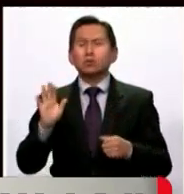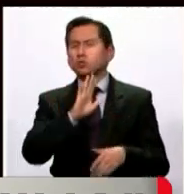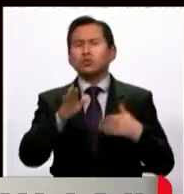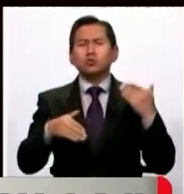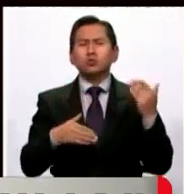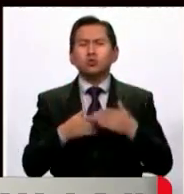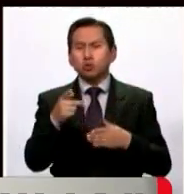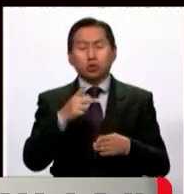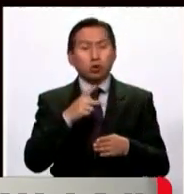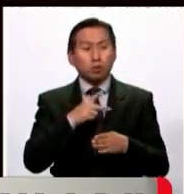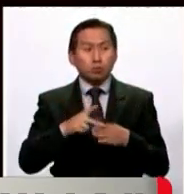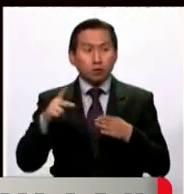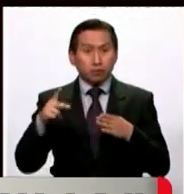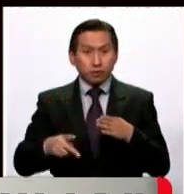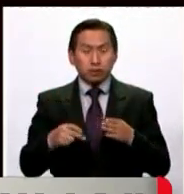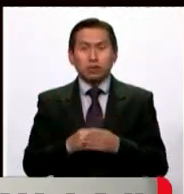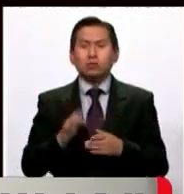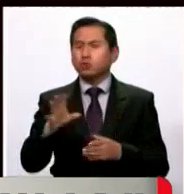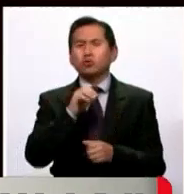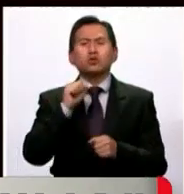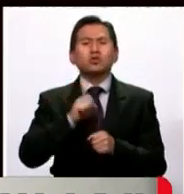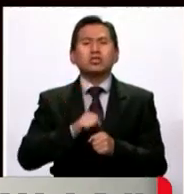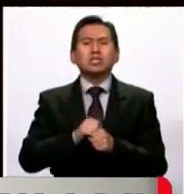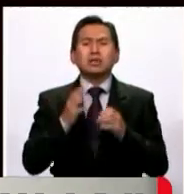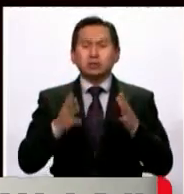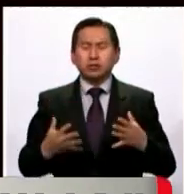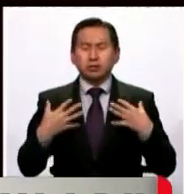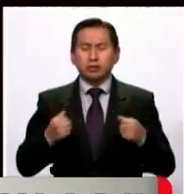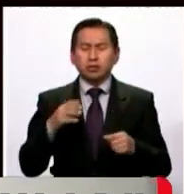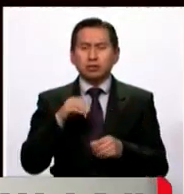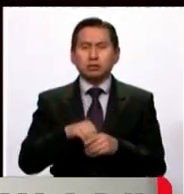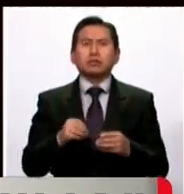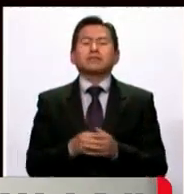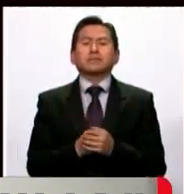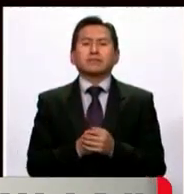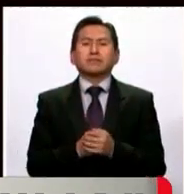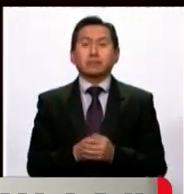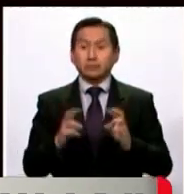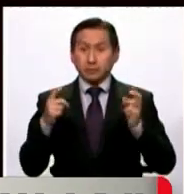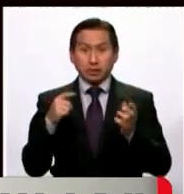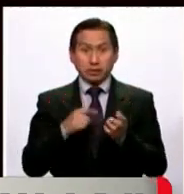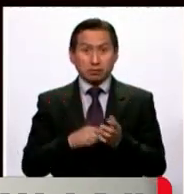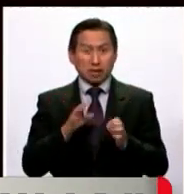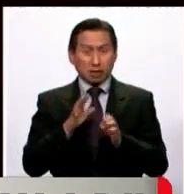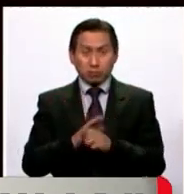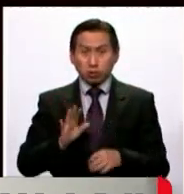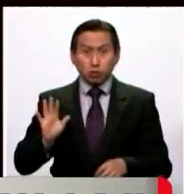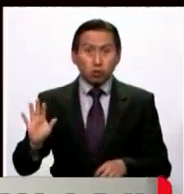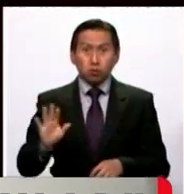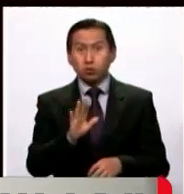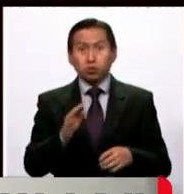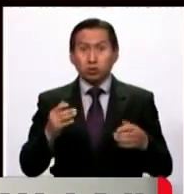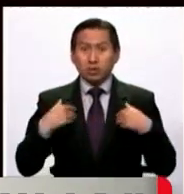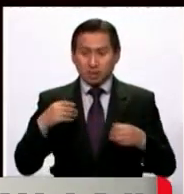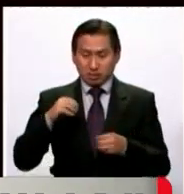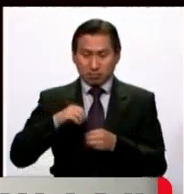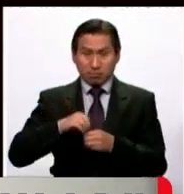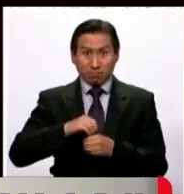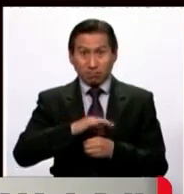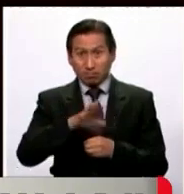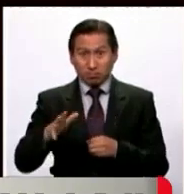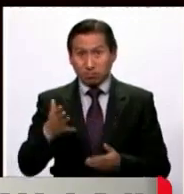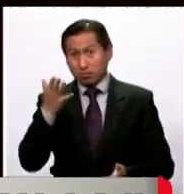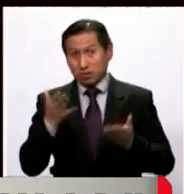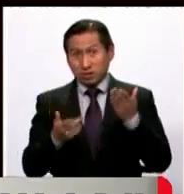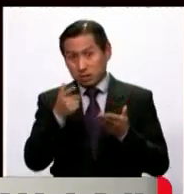estos profesionales y trabajadores de la salud. Para el caso de que contraigan coronavirus, y